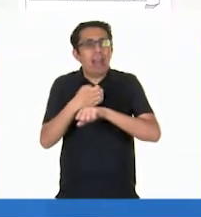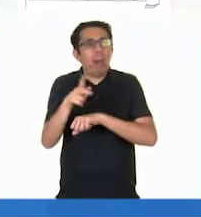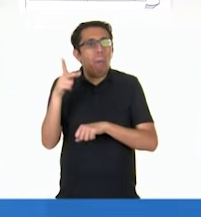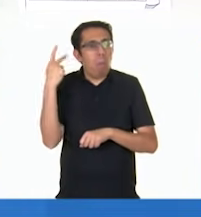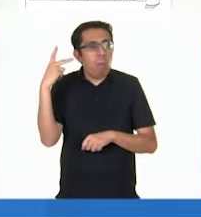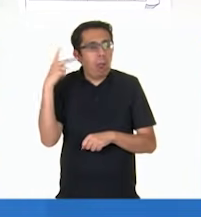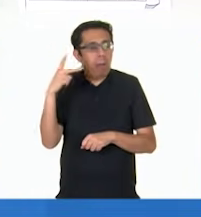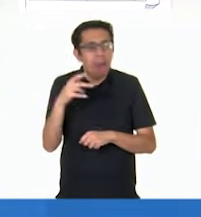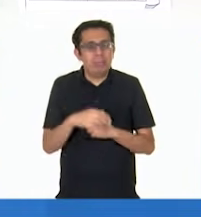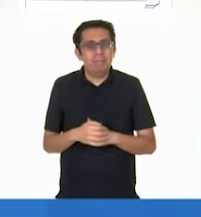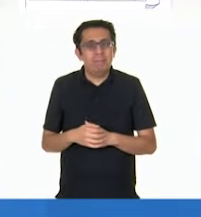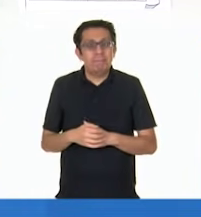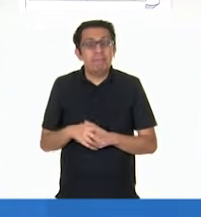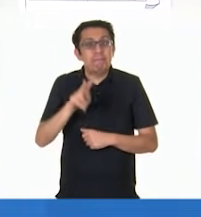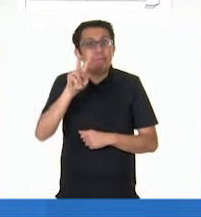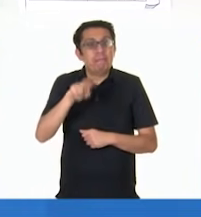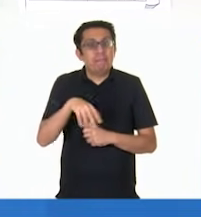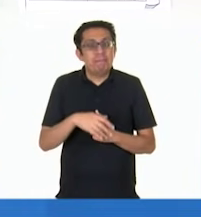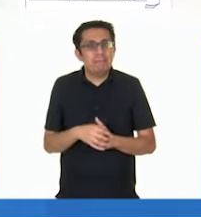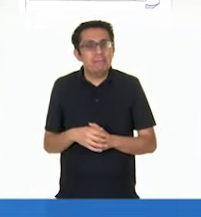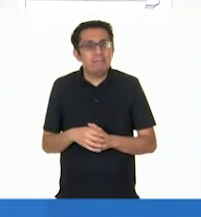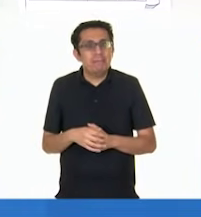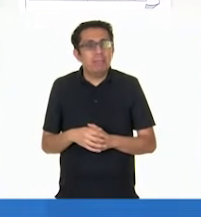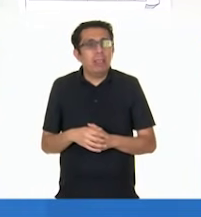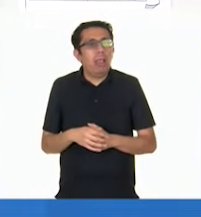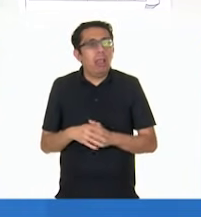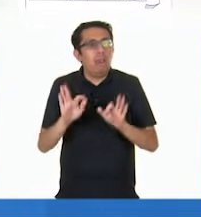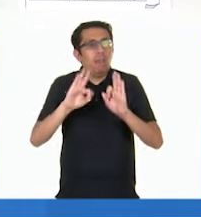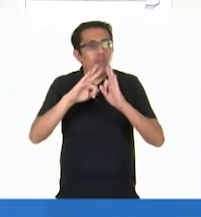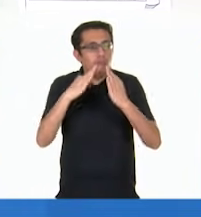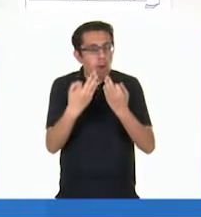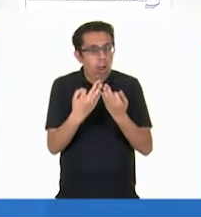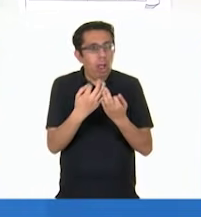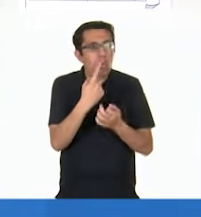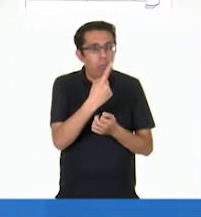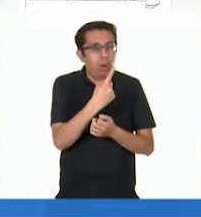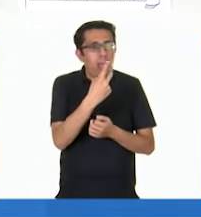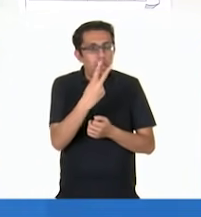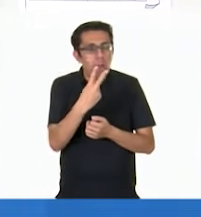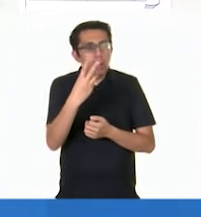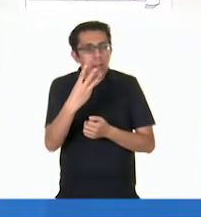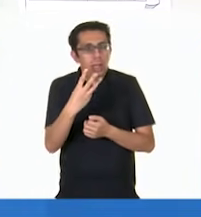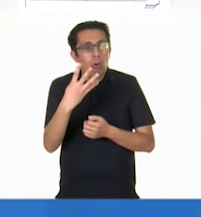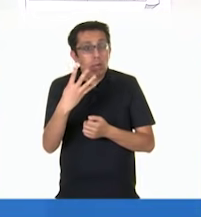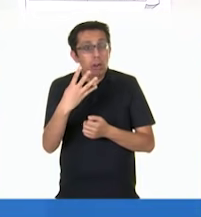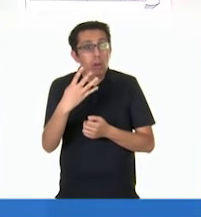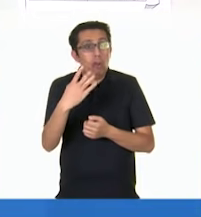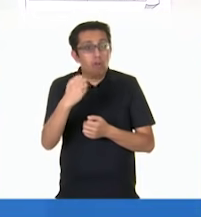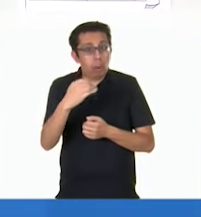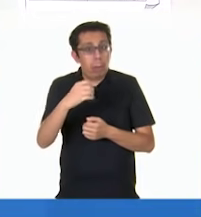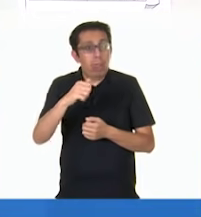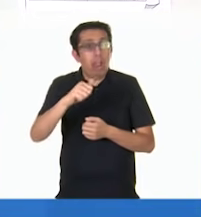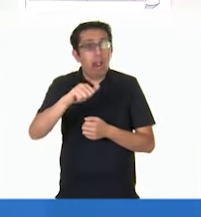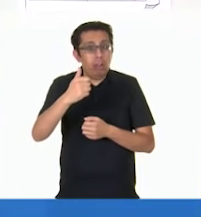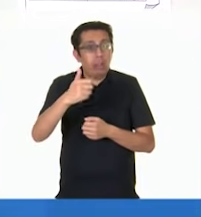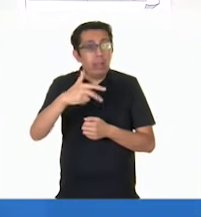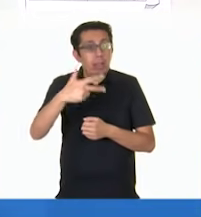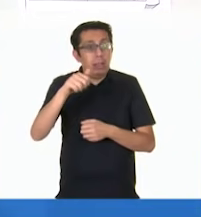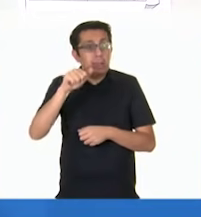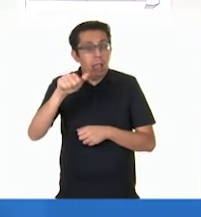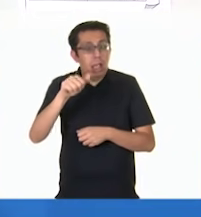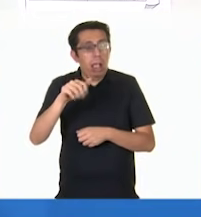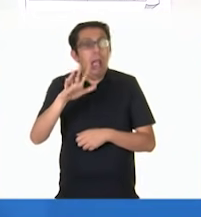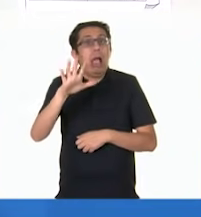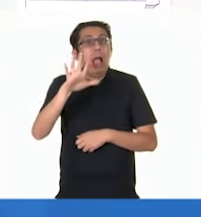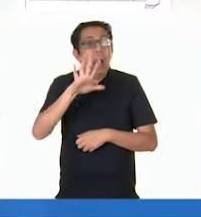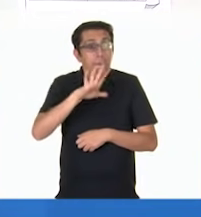¡Desde Puebla! Así es. Los cuadriláteros 1, 2, 3, 4, 9, 11, 13 y 16 tienen